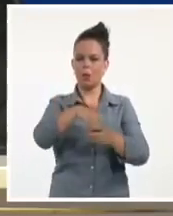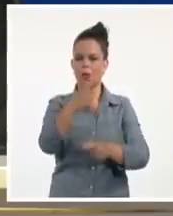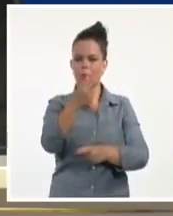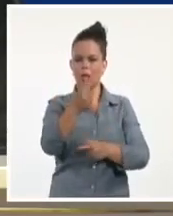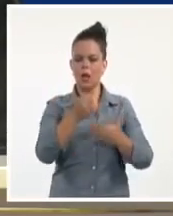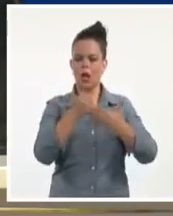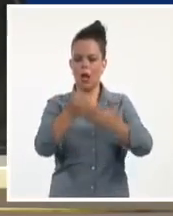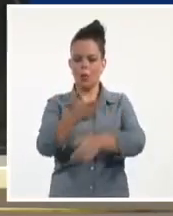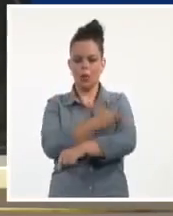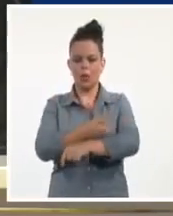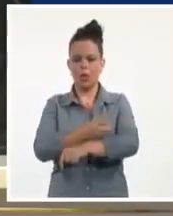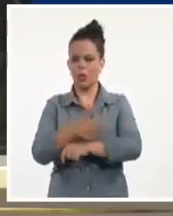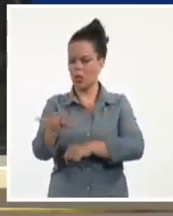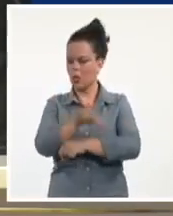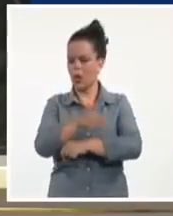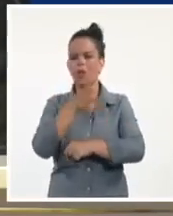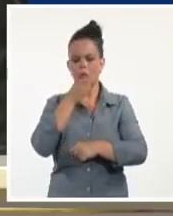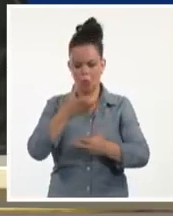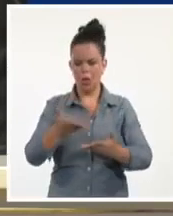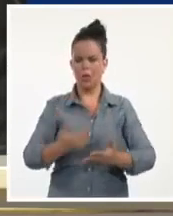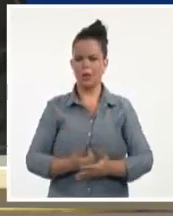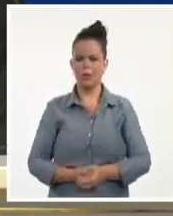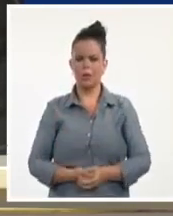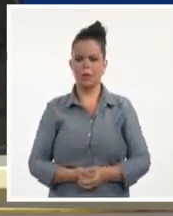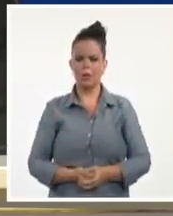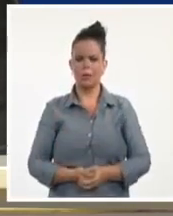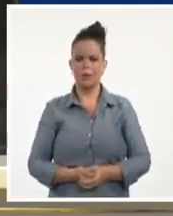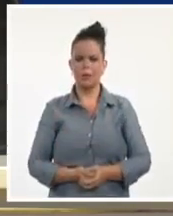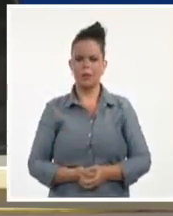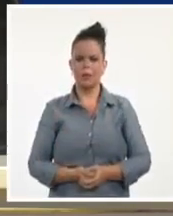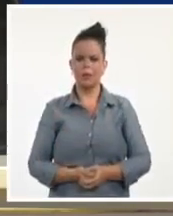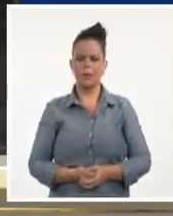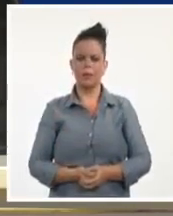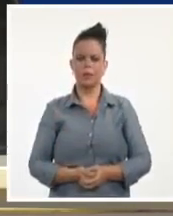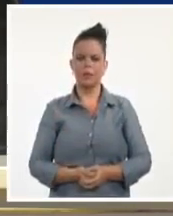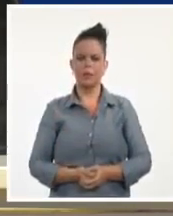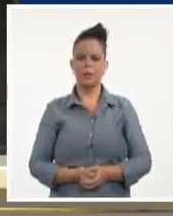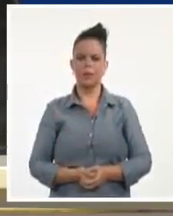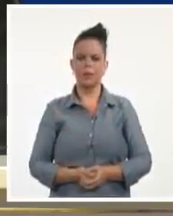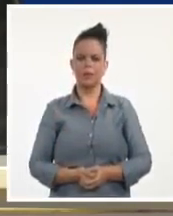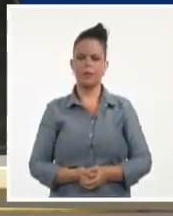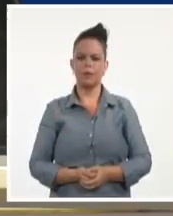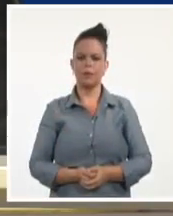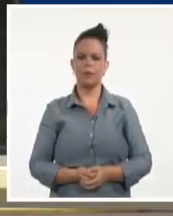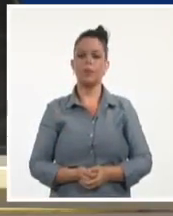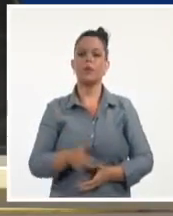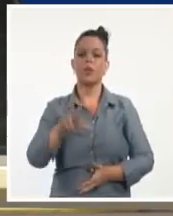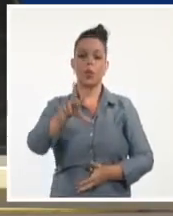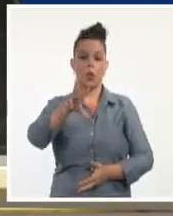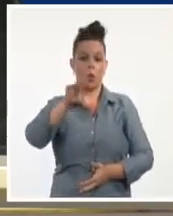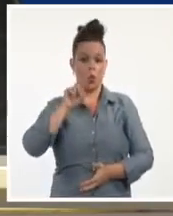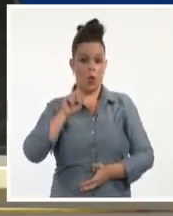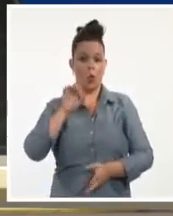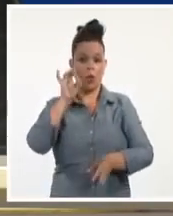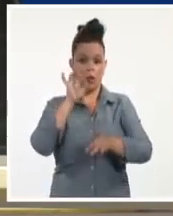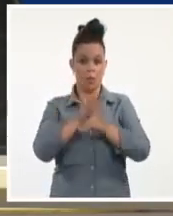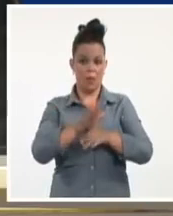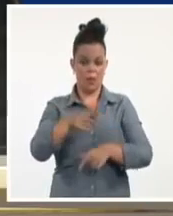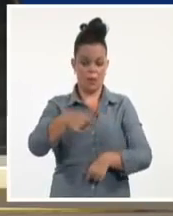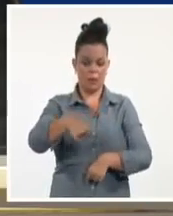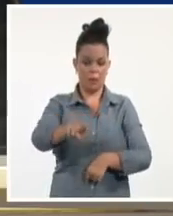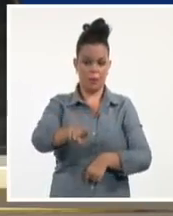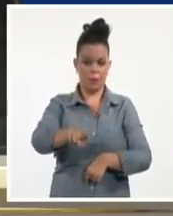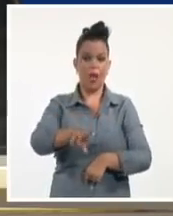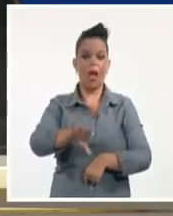recurso algo nuevo que se va a implementar en lo en los próximos días es que se va a habilitar una cuenta de